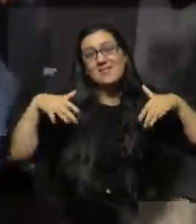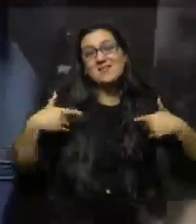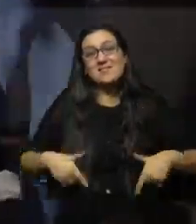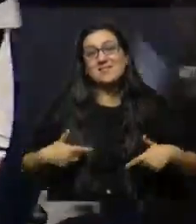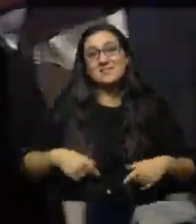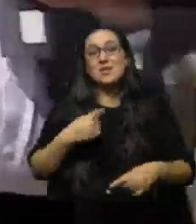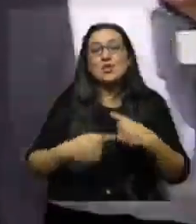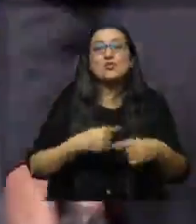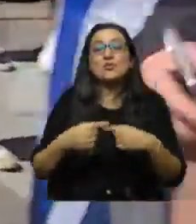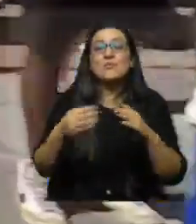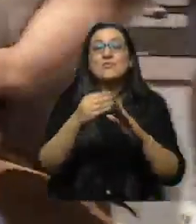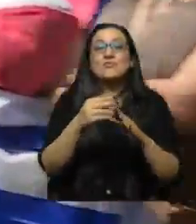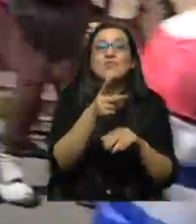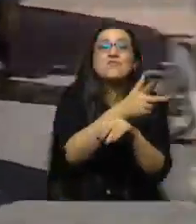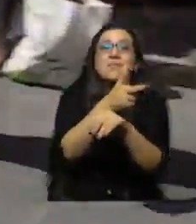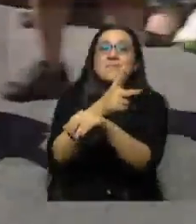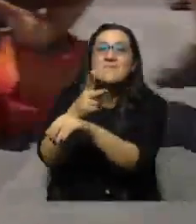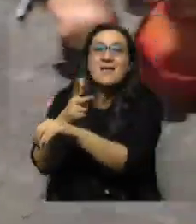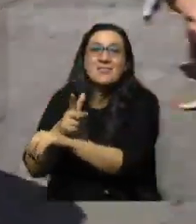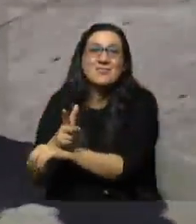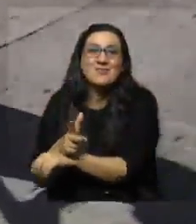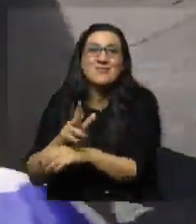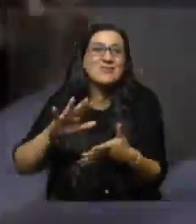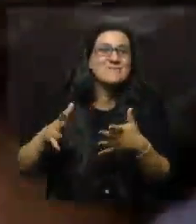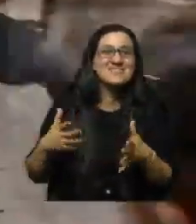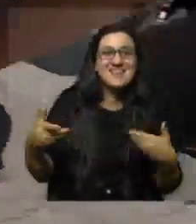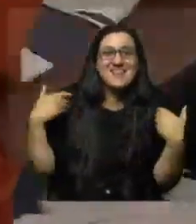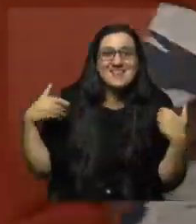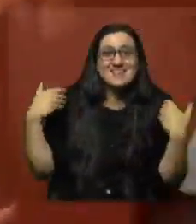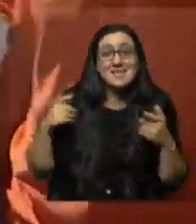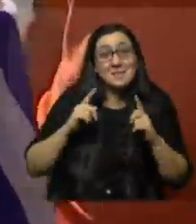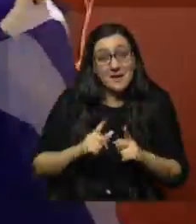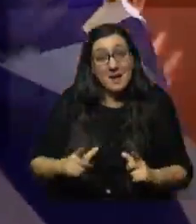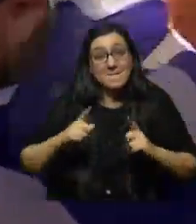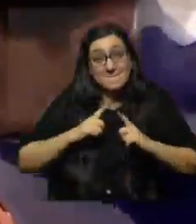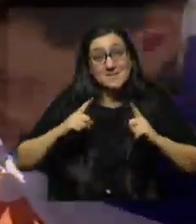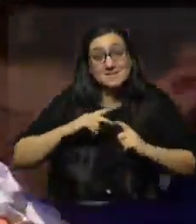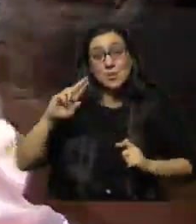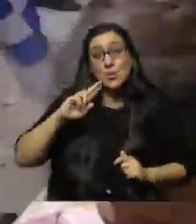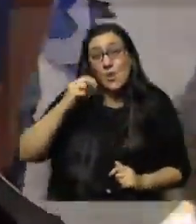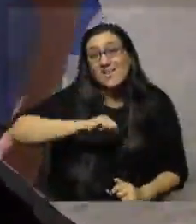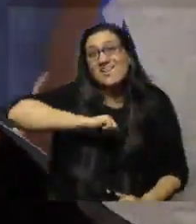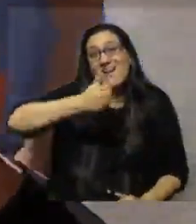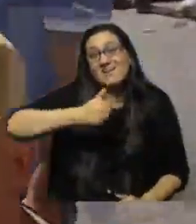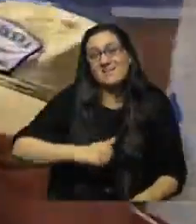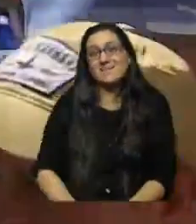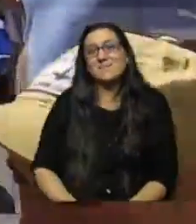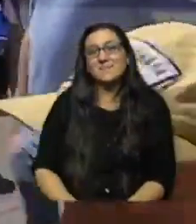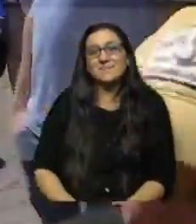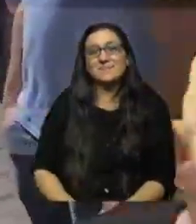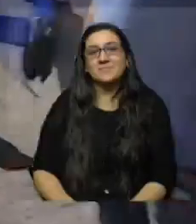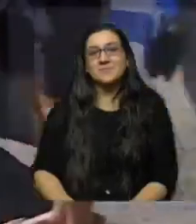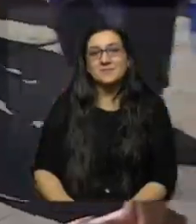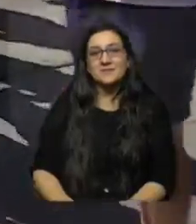seguir registrando lo que pasa, la alegría, la algarabía y la esperanza de que Uruguay tenga un buen resultado en este primer